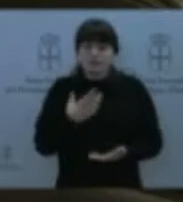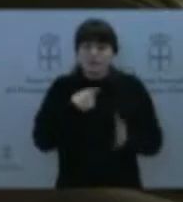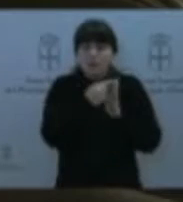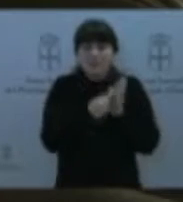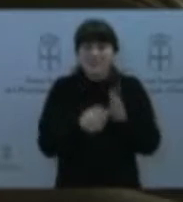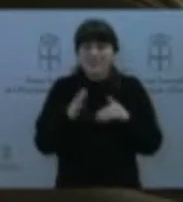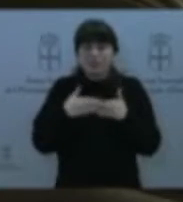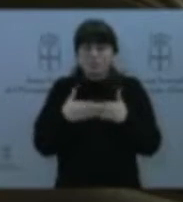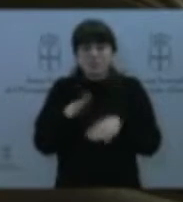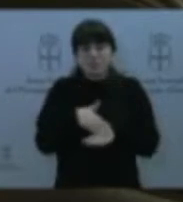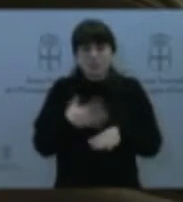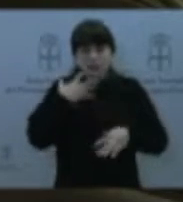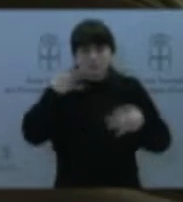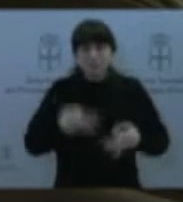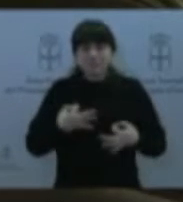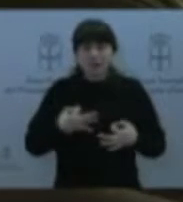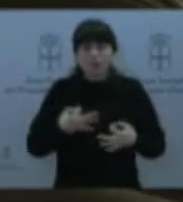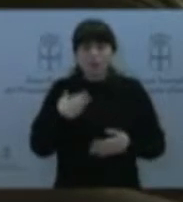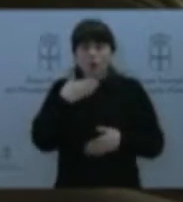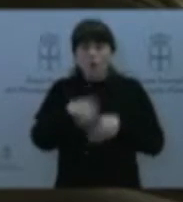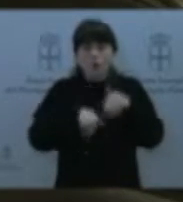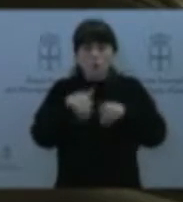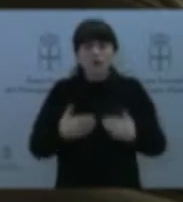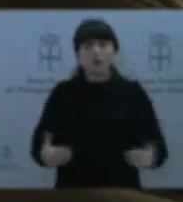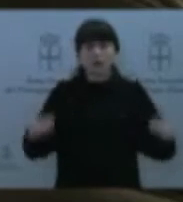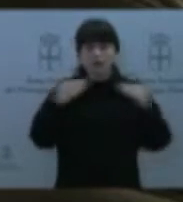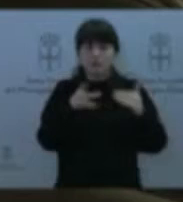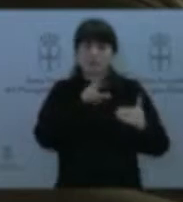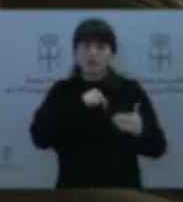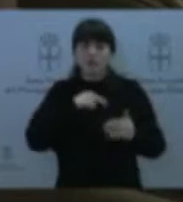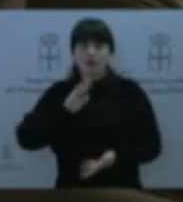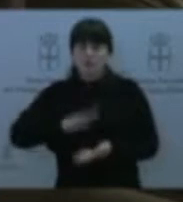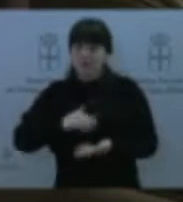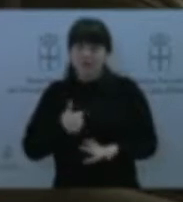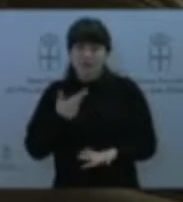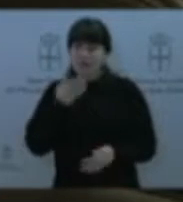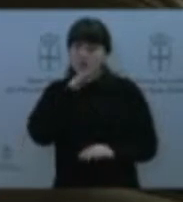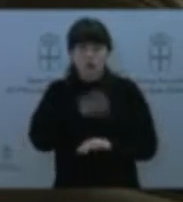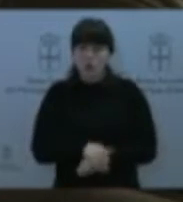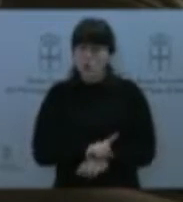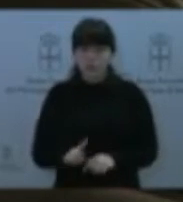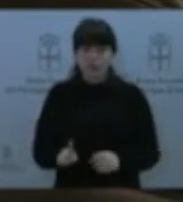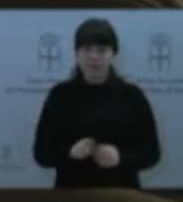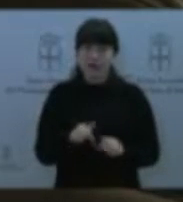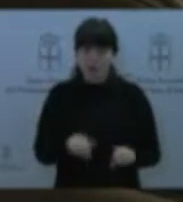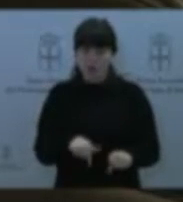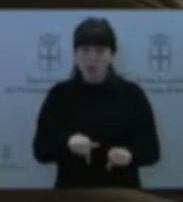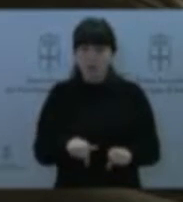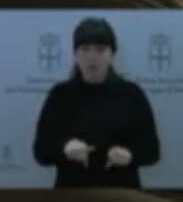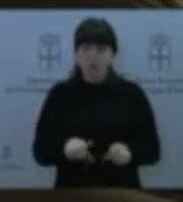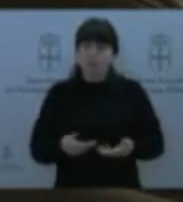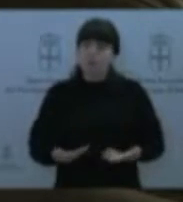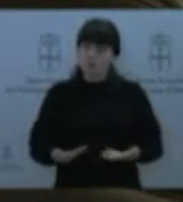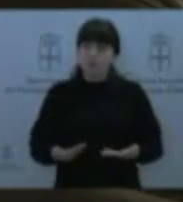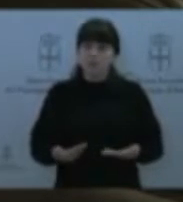respetara los principios de igualdad, mérito y capacidad, algo que entendemos no se produjo en esta ocasión. Las bases que se